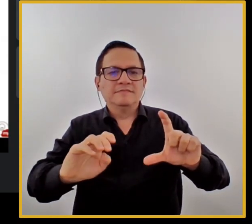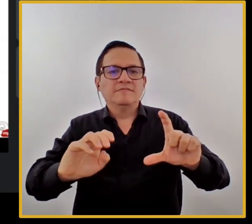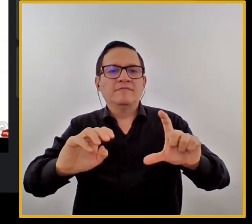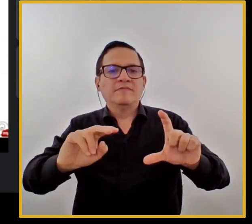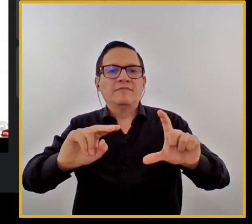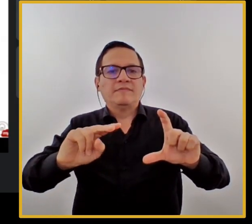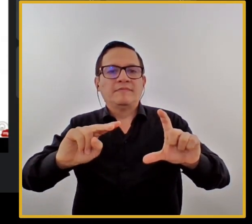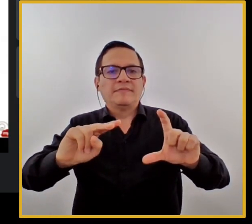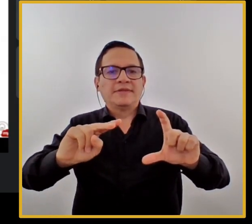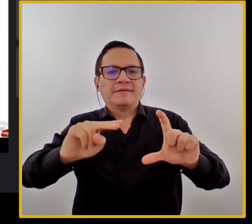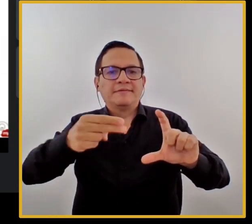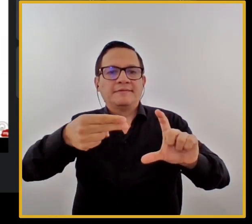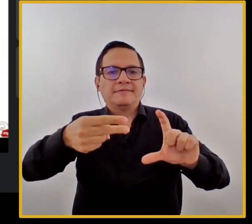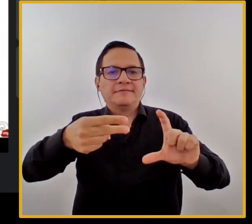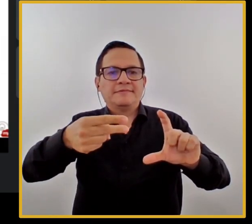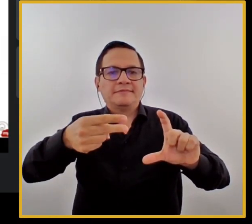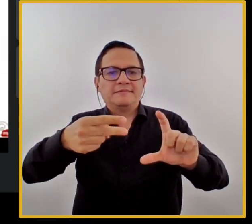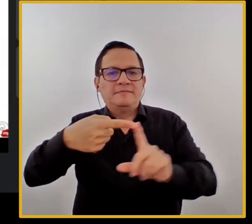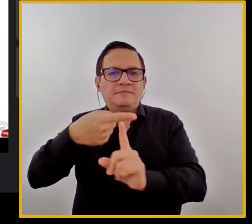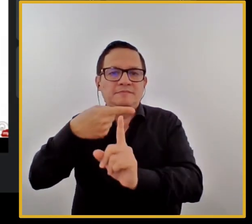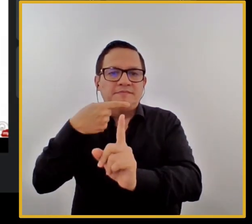más